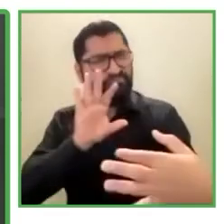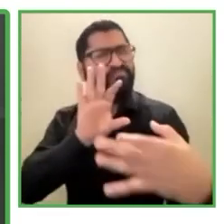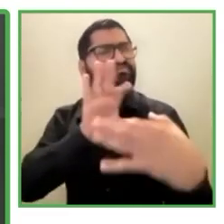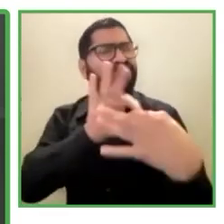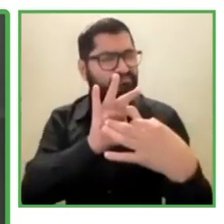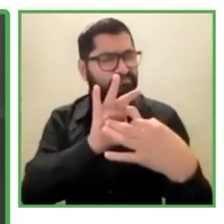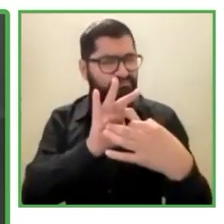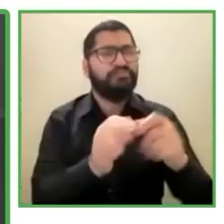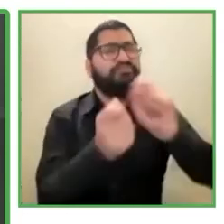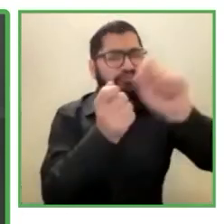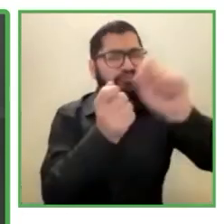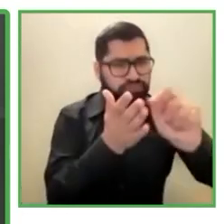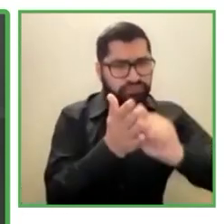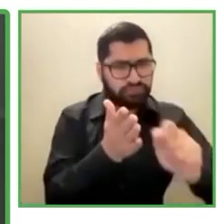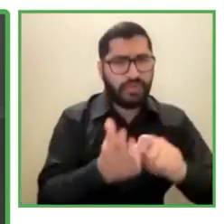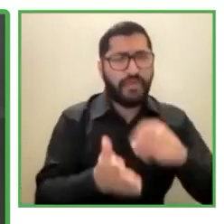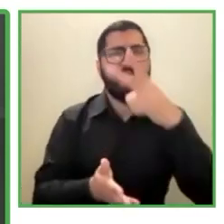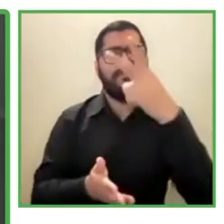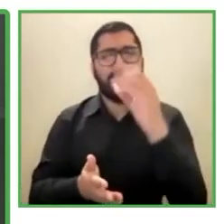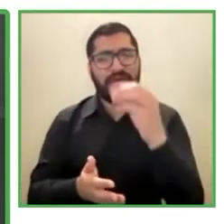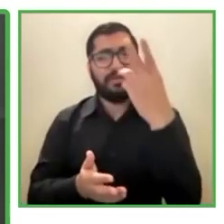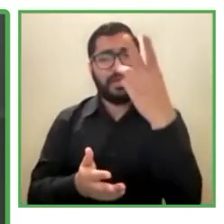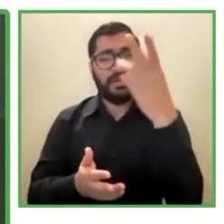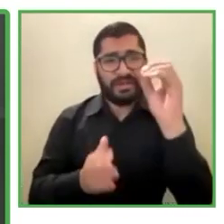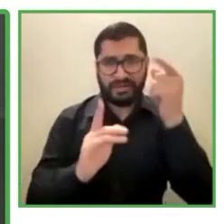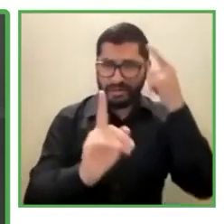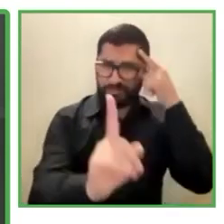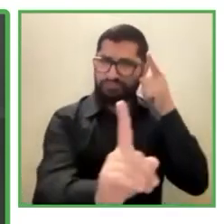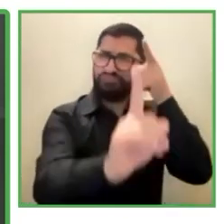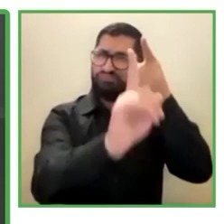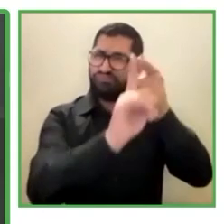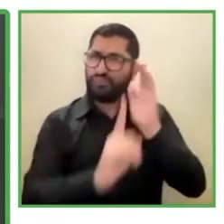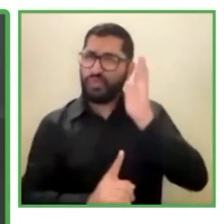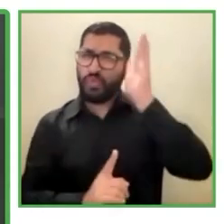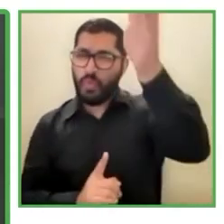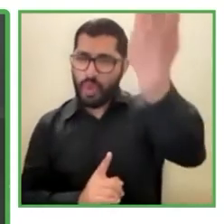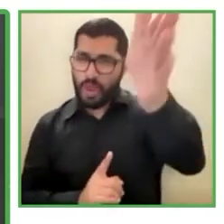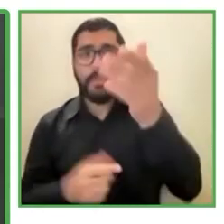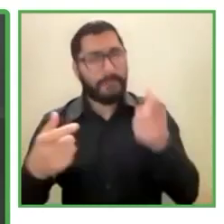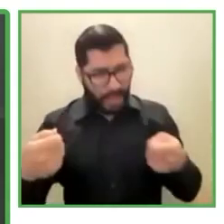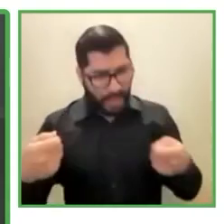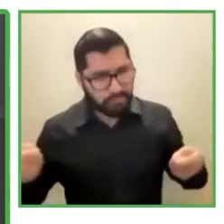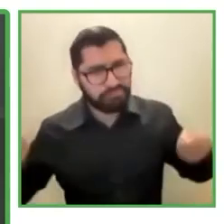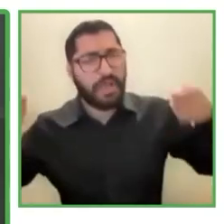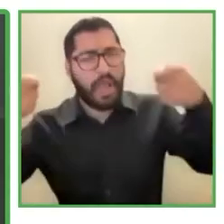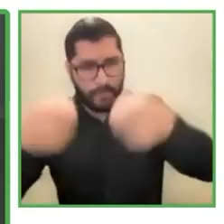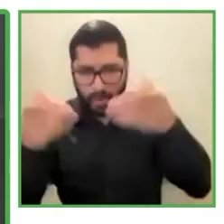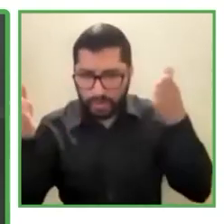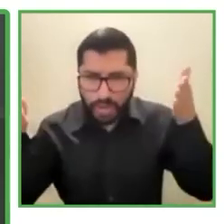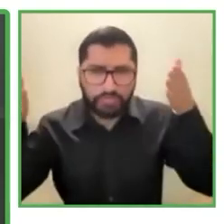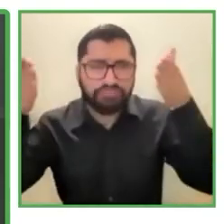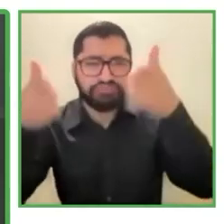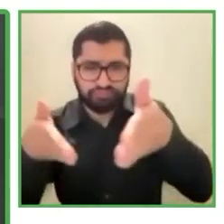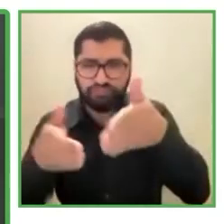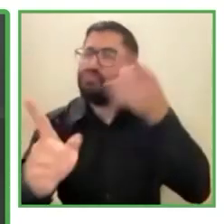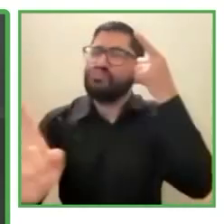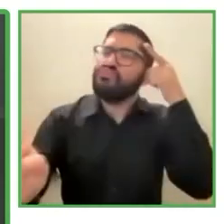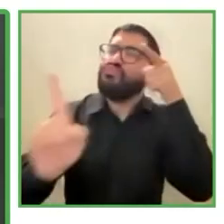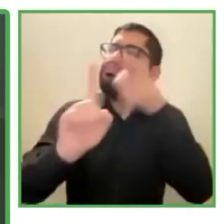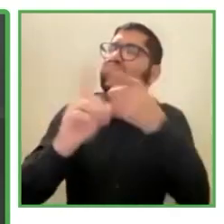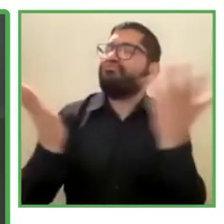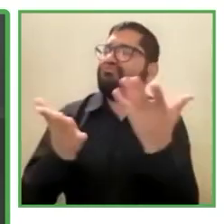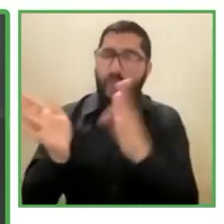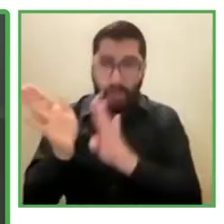contribución se materializa principalmente en el Objetivo de Desarrollo Sostenible número 8, sobre crecimiento y